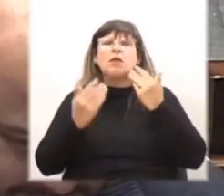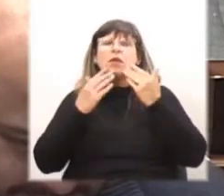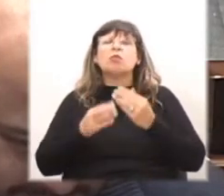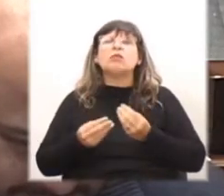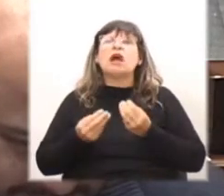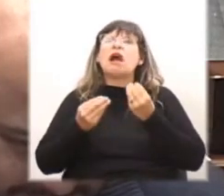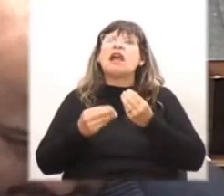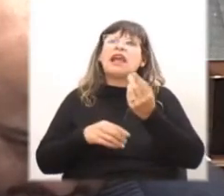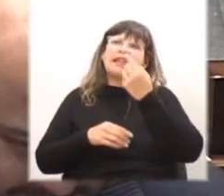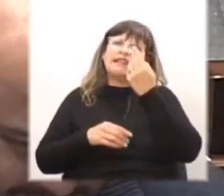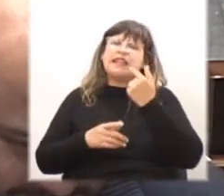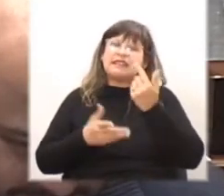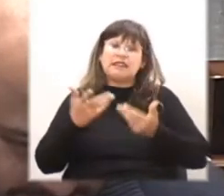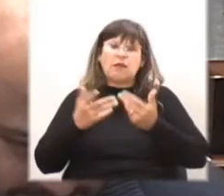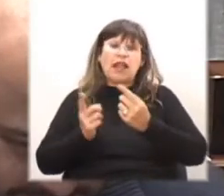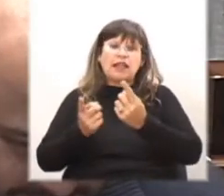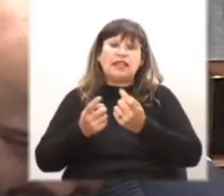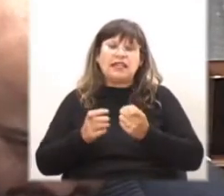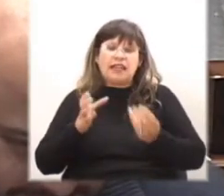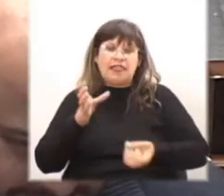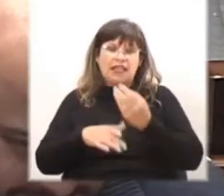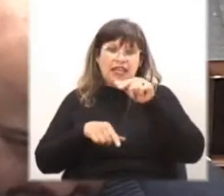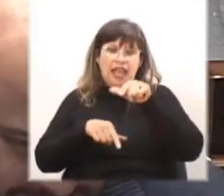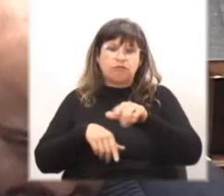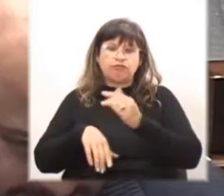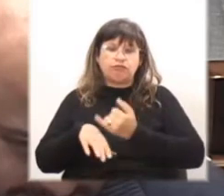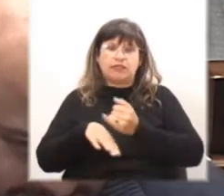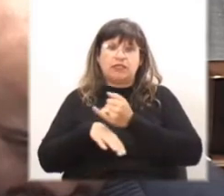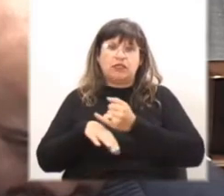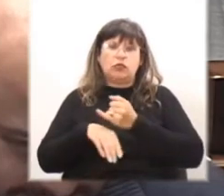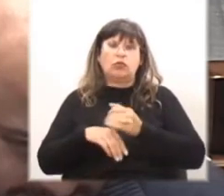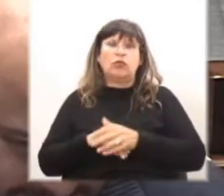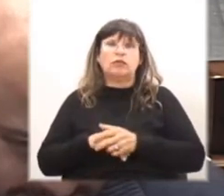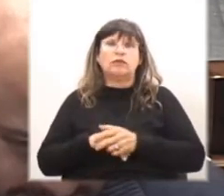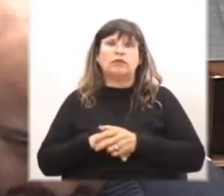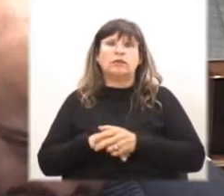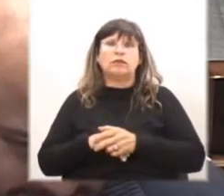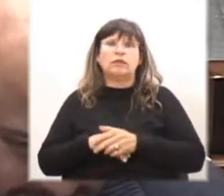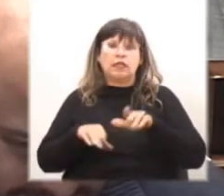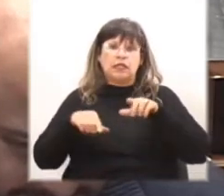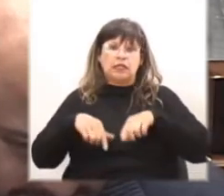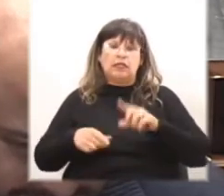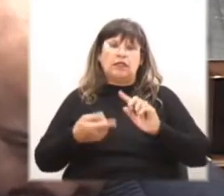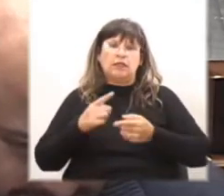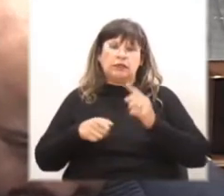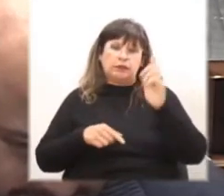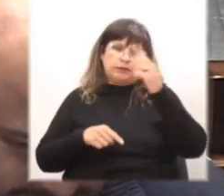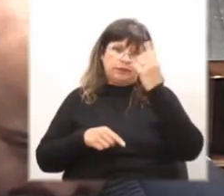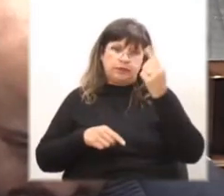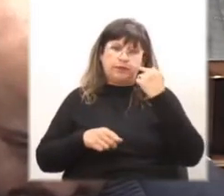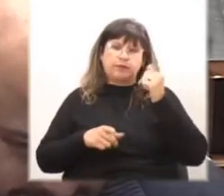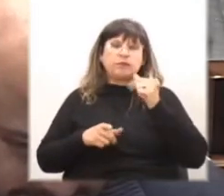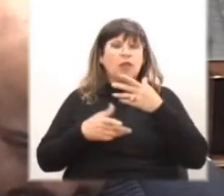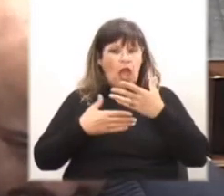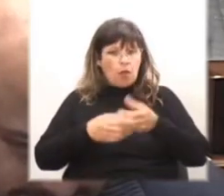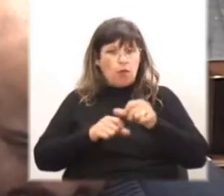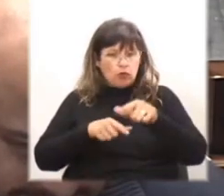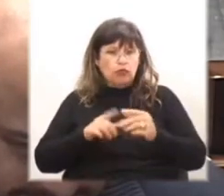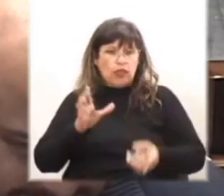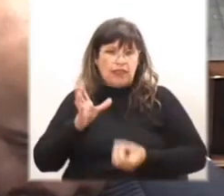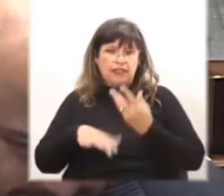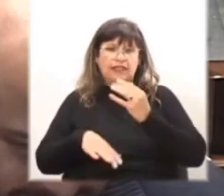interés se evaluó la necesidad de crear esta institución. ¿El Ministerio de Relaciones Exteriores respalda la creación